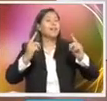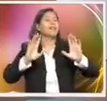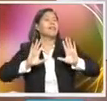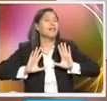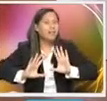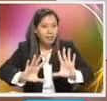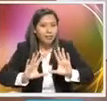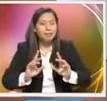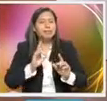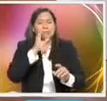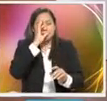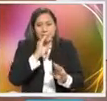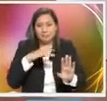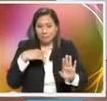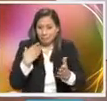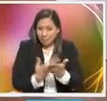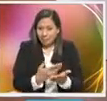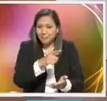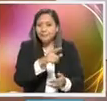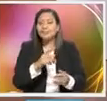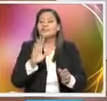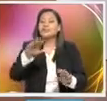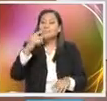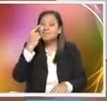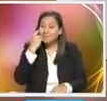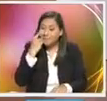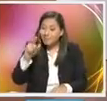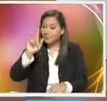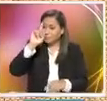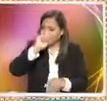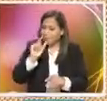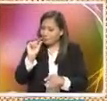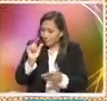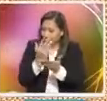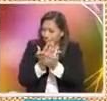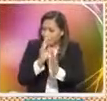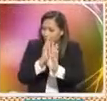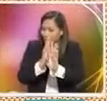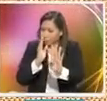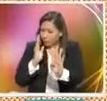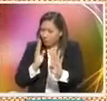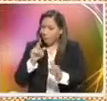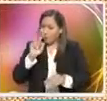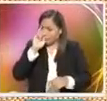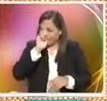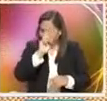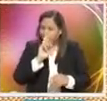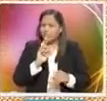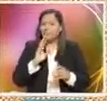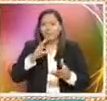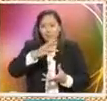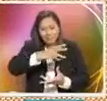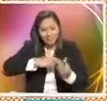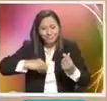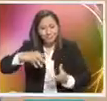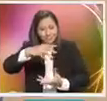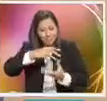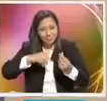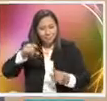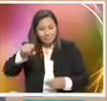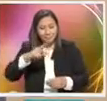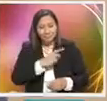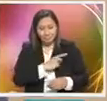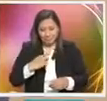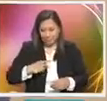ellos, y entonces que se les trata de enseñar que sabes que hay que esperar un turno, hay que, o sea, hay que poner